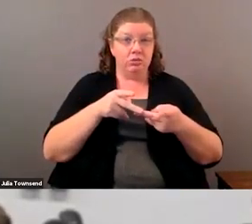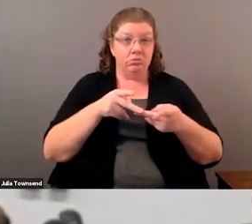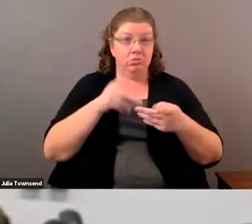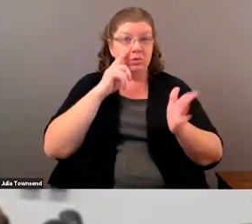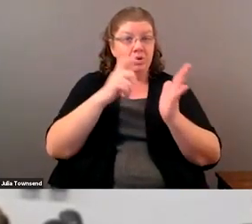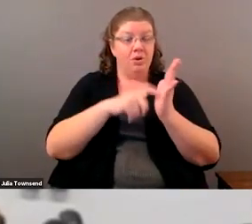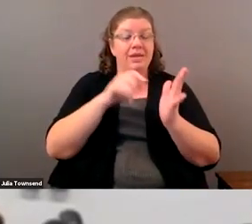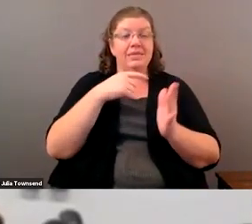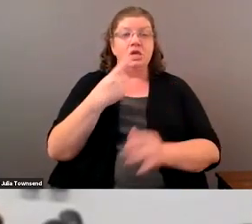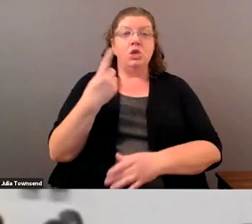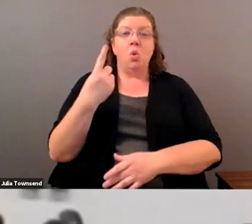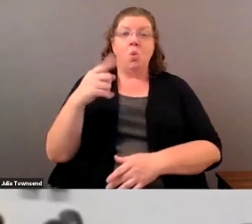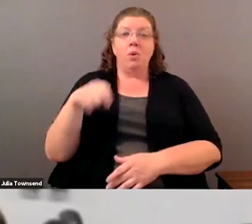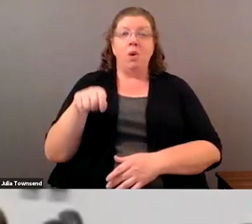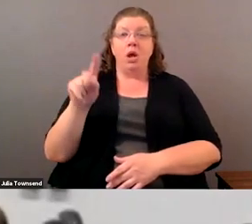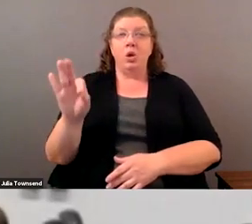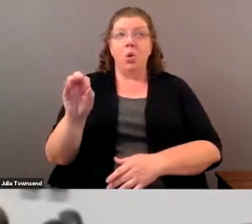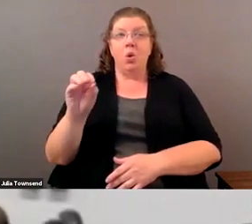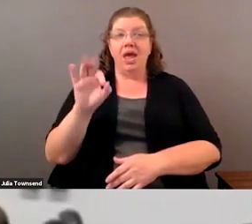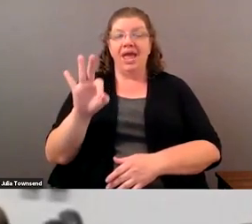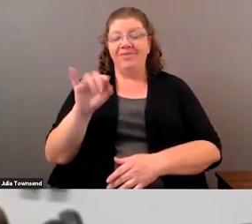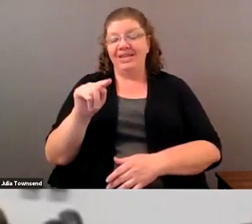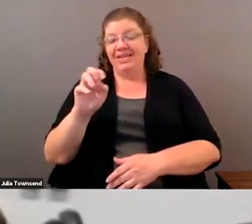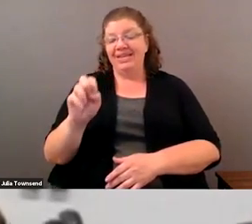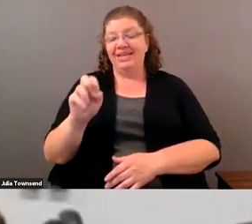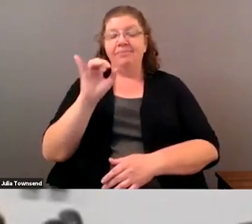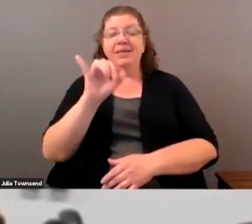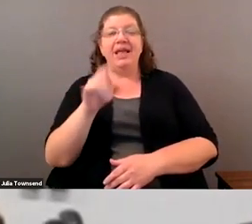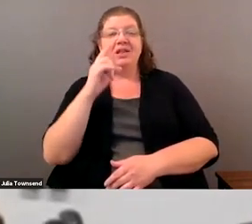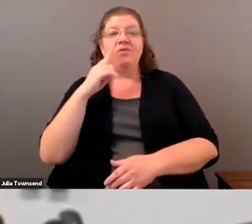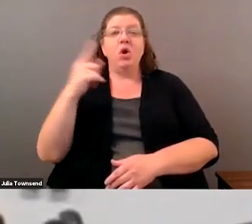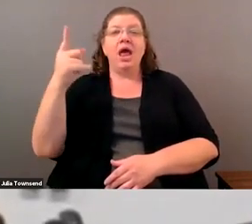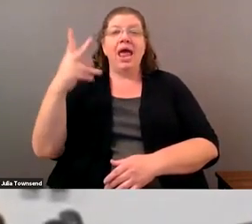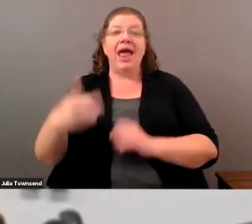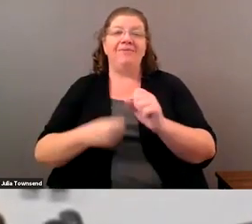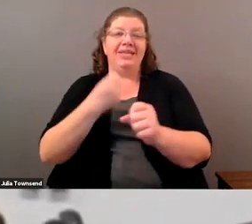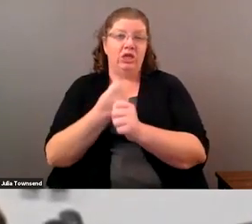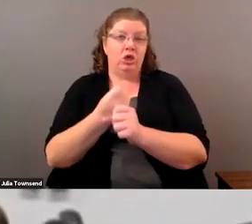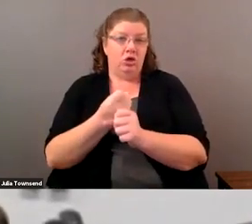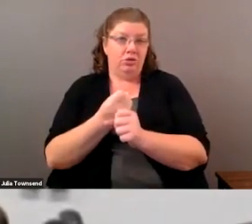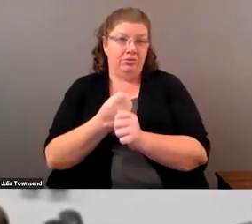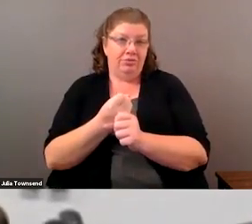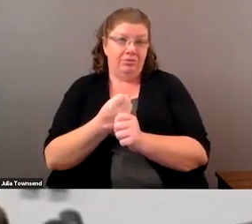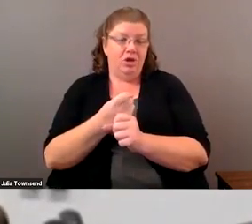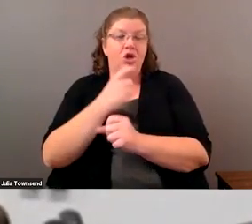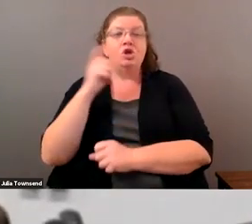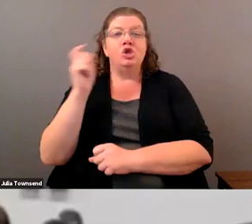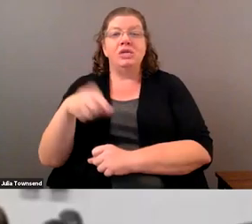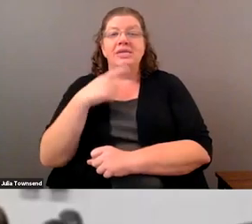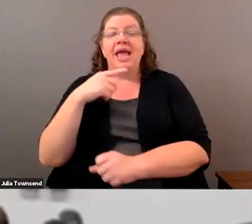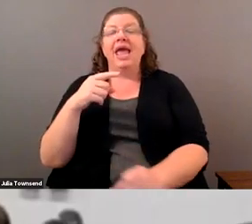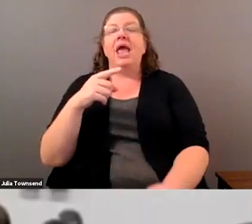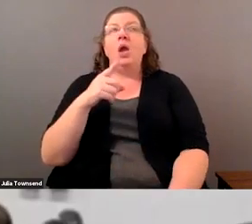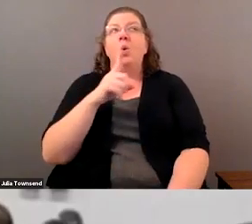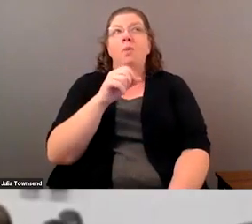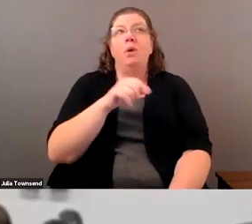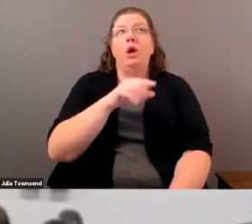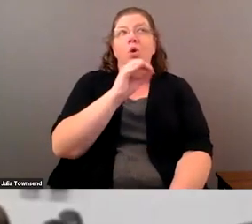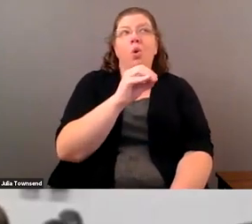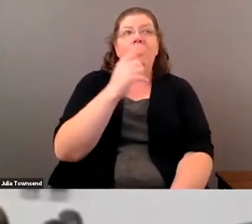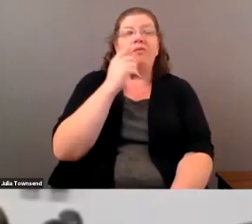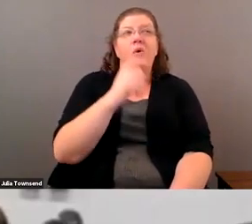la voz es que hay una posición flotante de administrar de oficina que ustedes hayan notado y dice esto es por